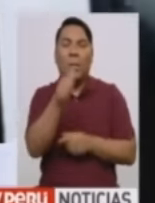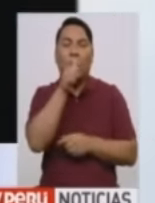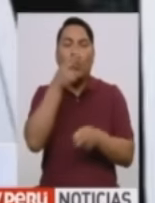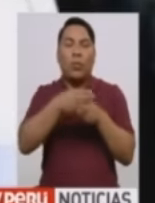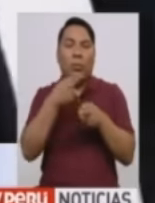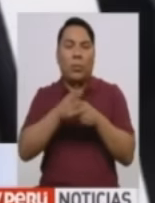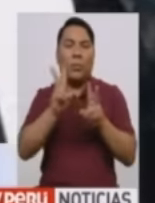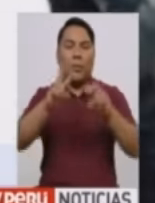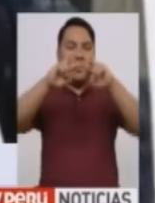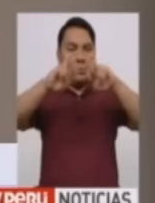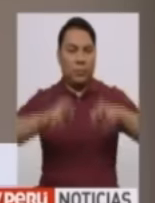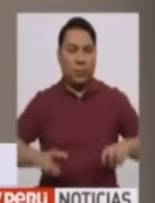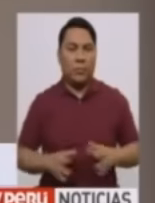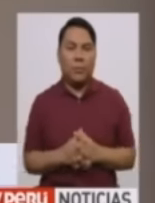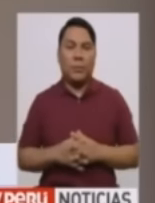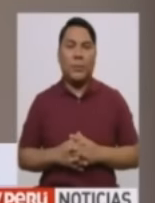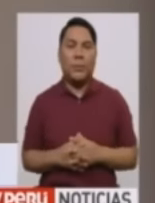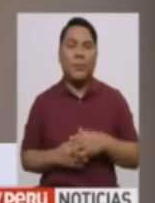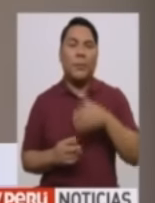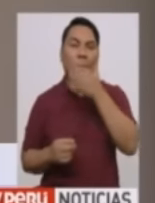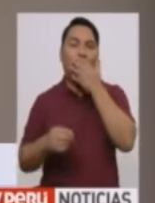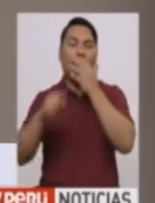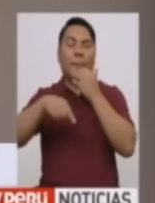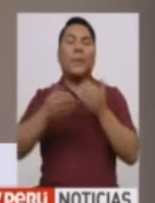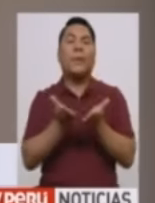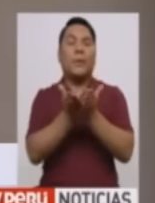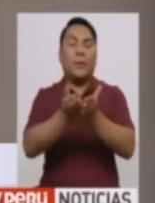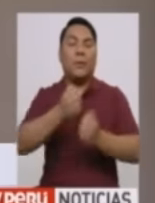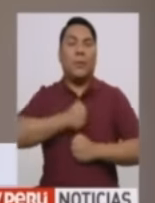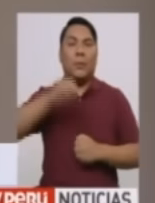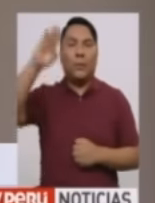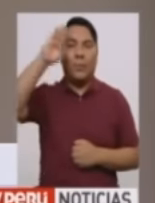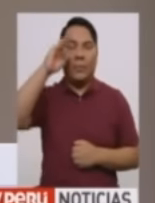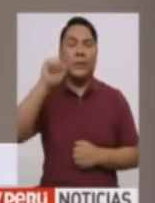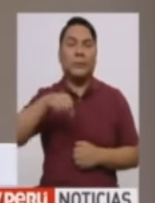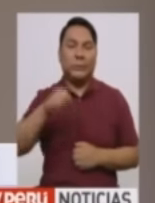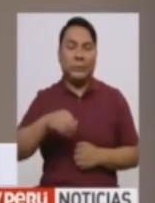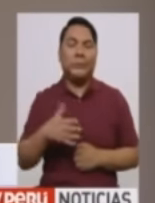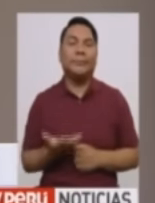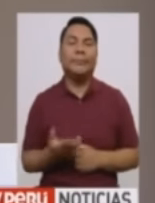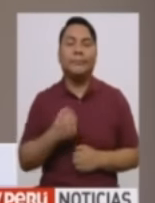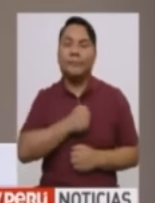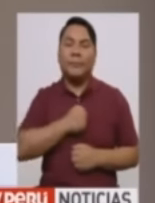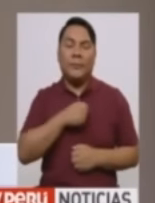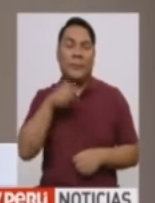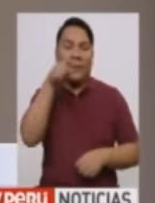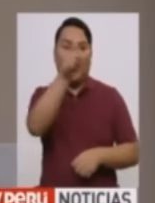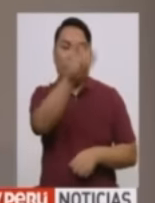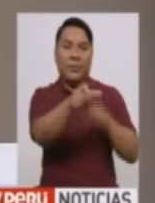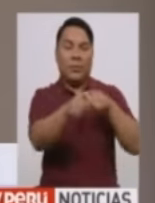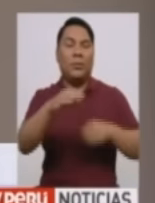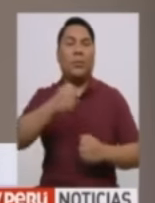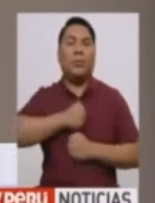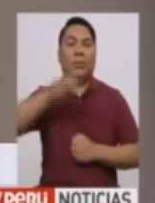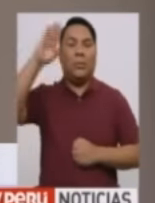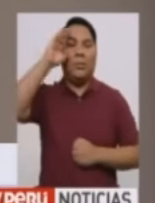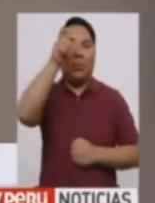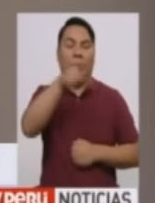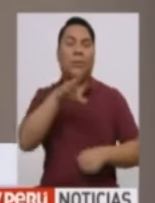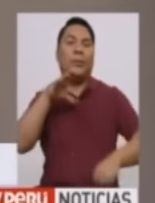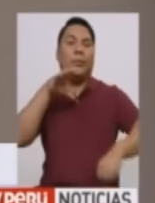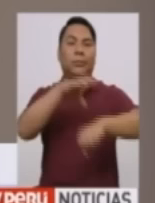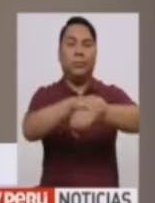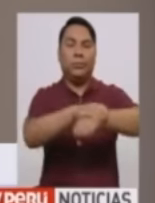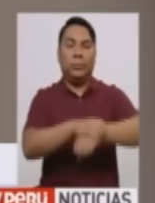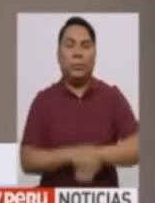debido a las investigaciones. La Marina de Guerra ha tomado acción para ellos mismos definir y poder denunciar a